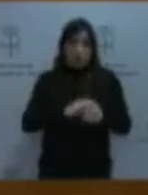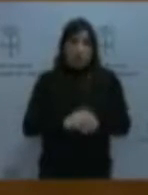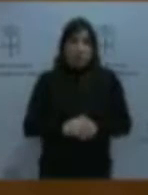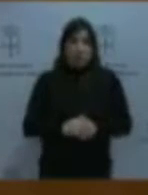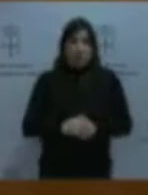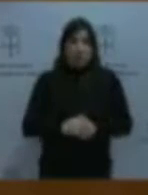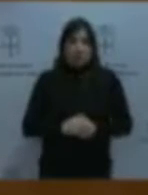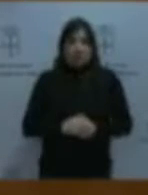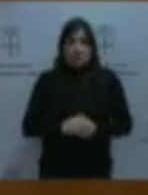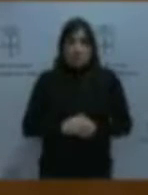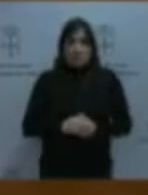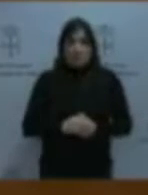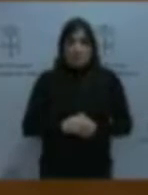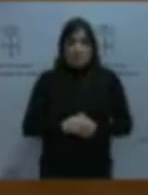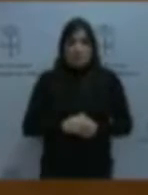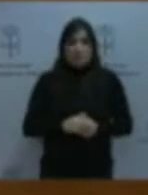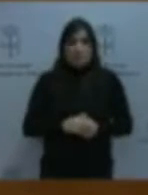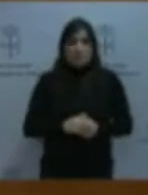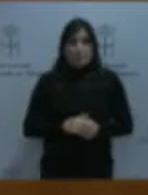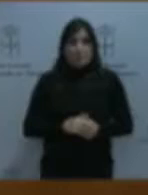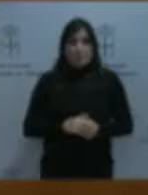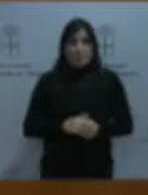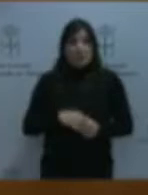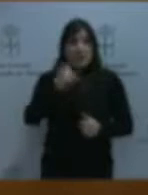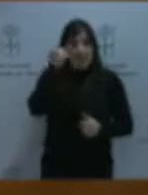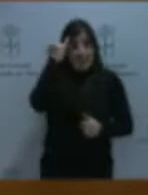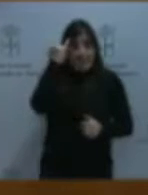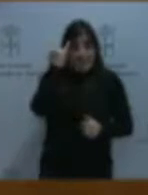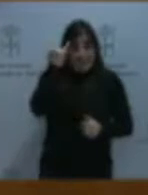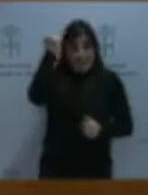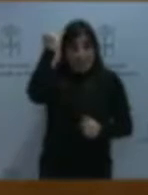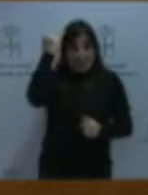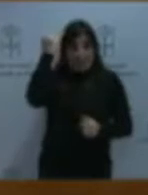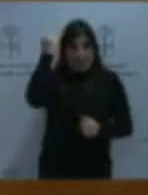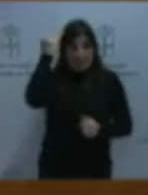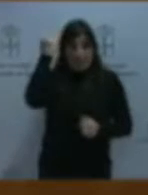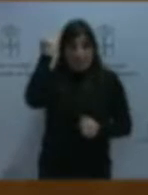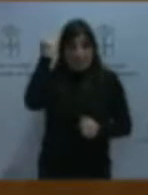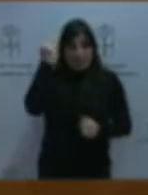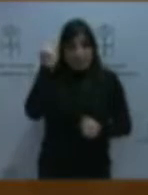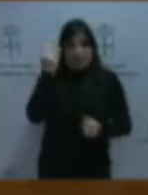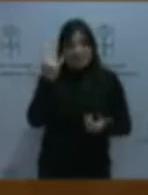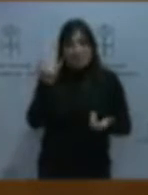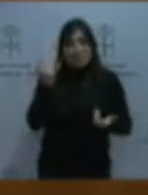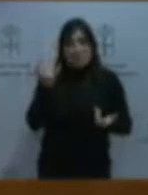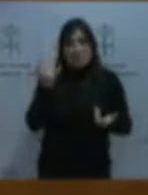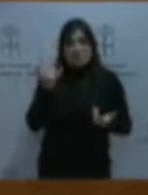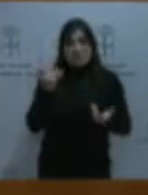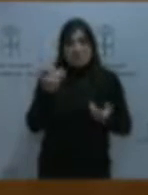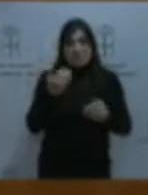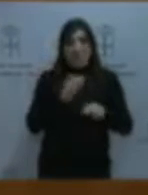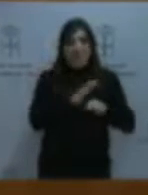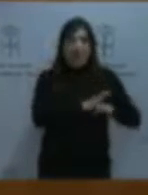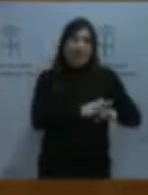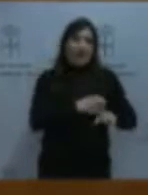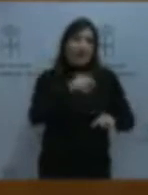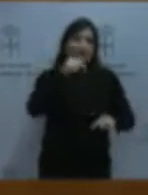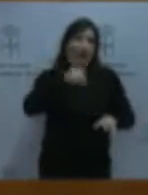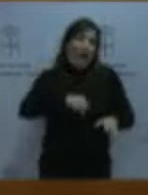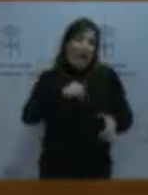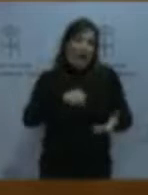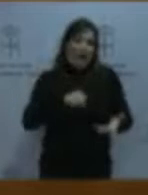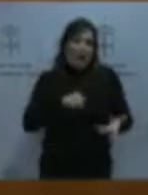Unas iniciativas que realmente, más allá del teatro que podamos hacer en esta vitrina y en este